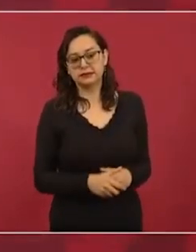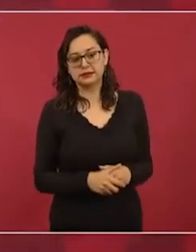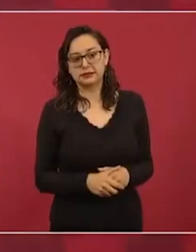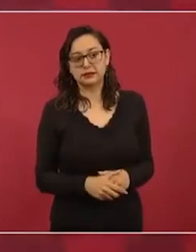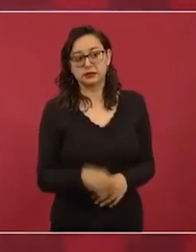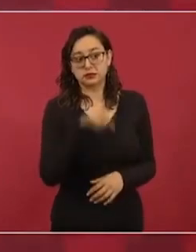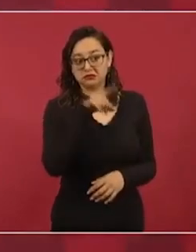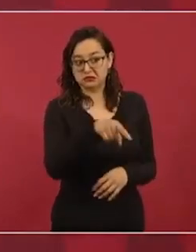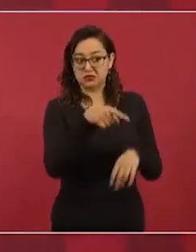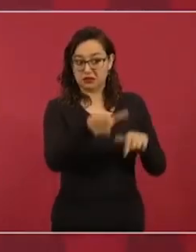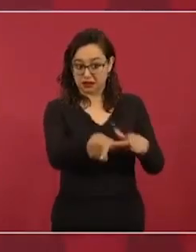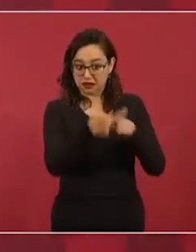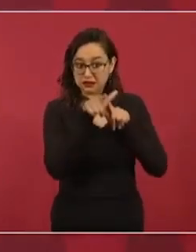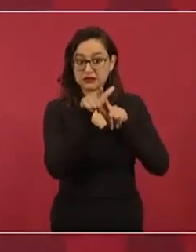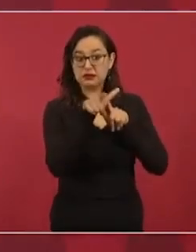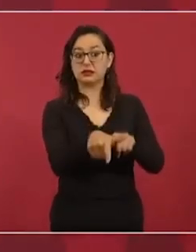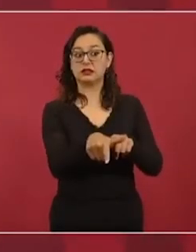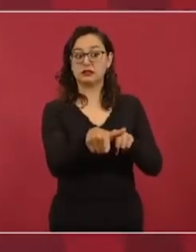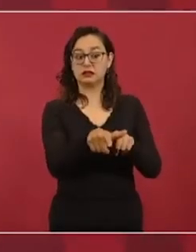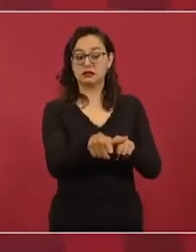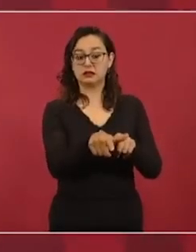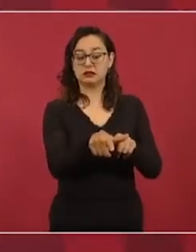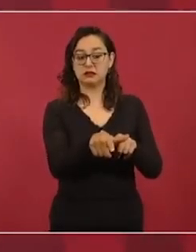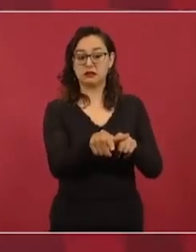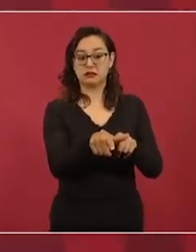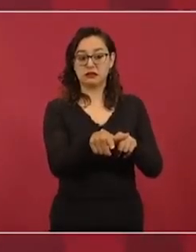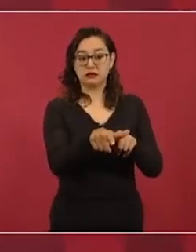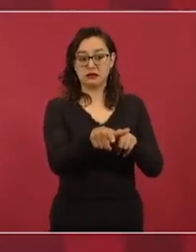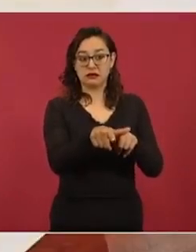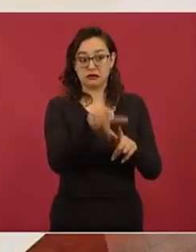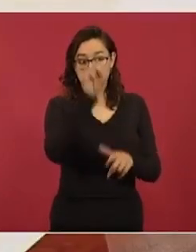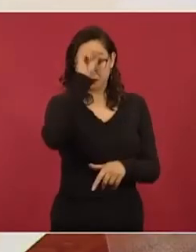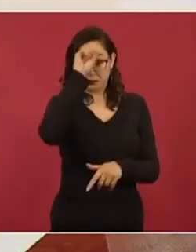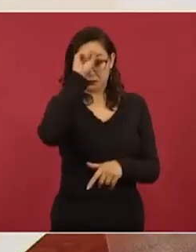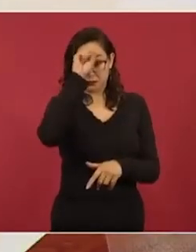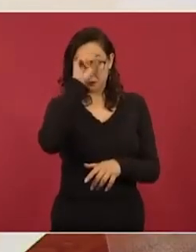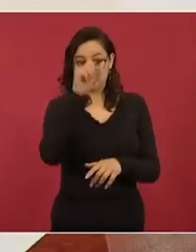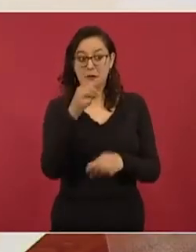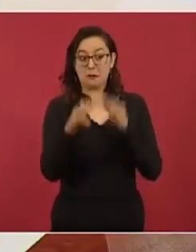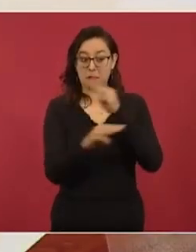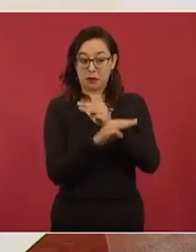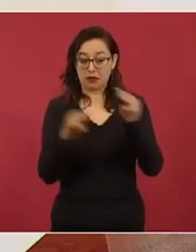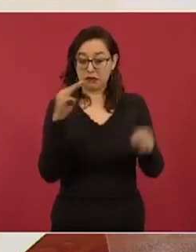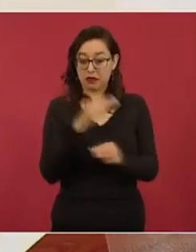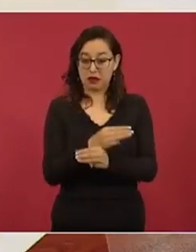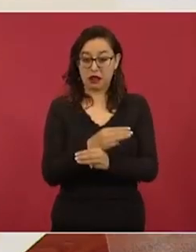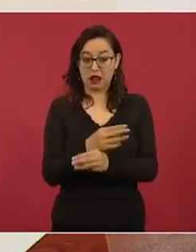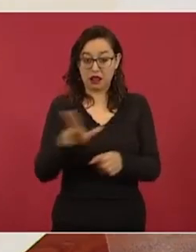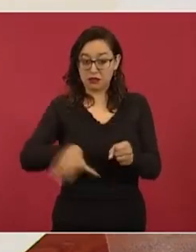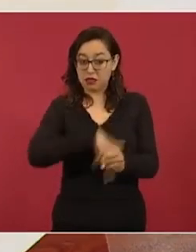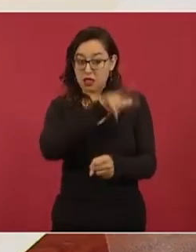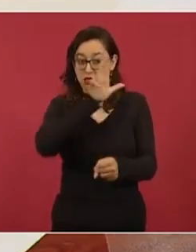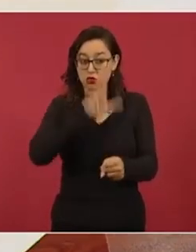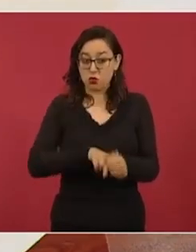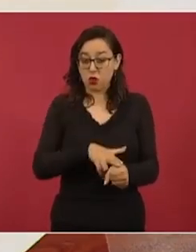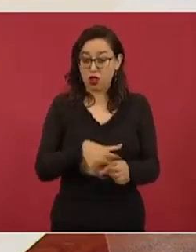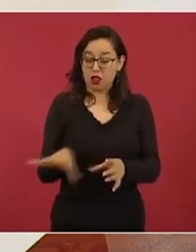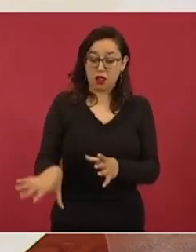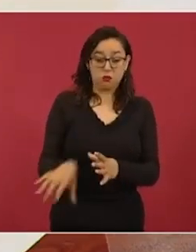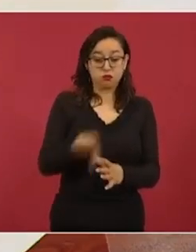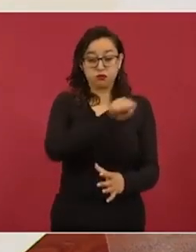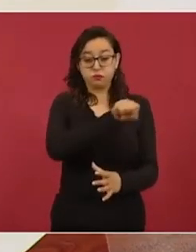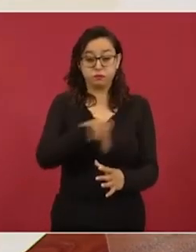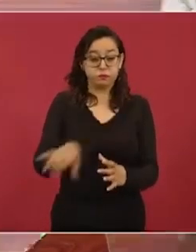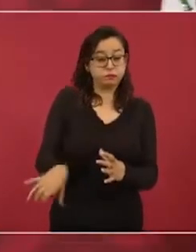se termina de extraer material